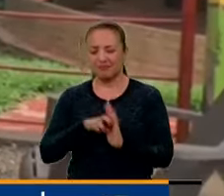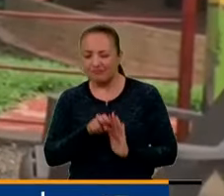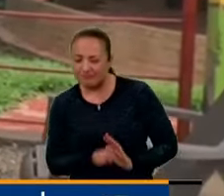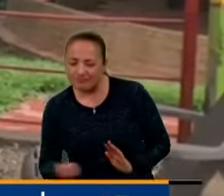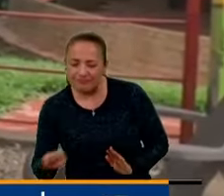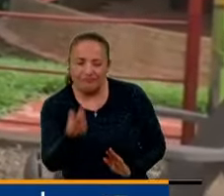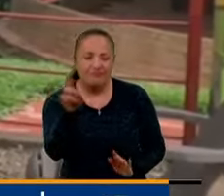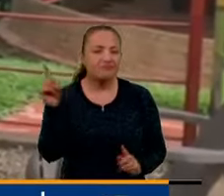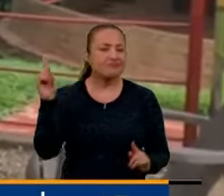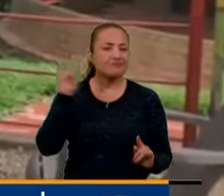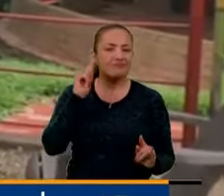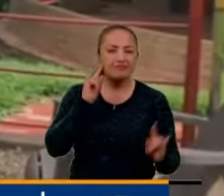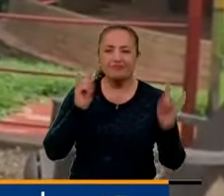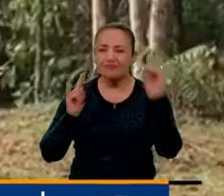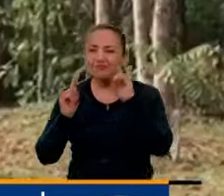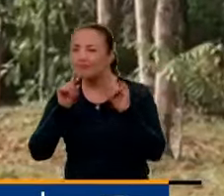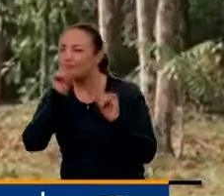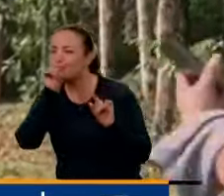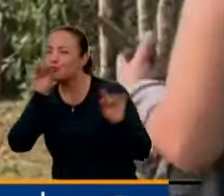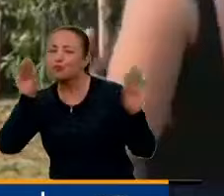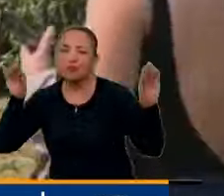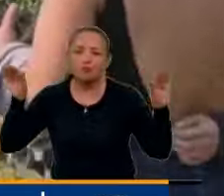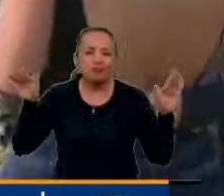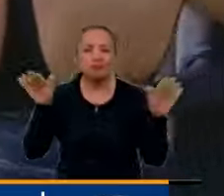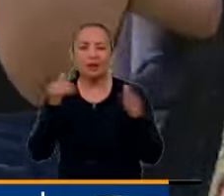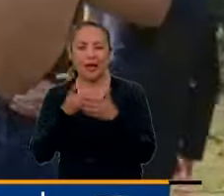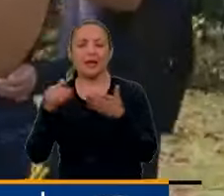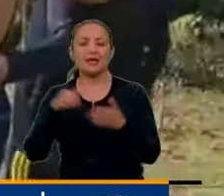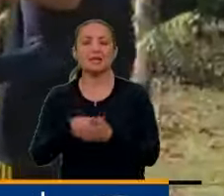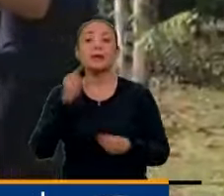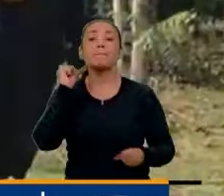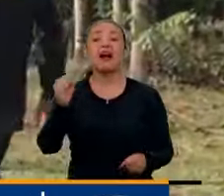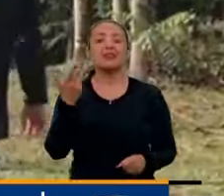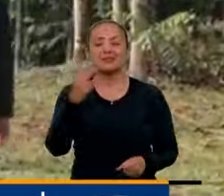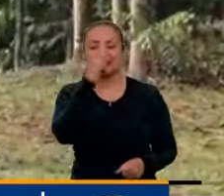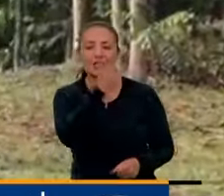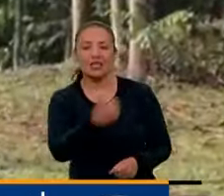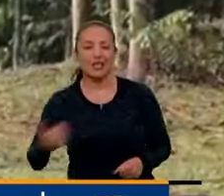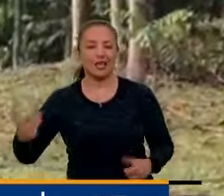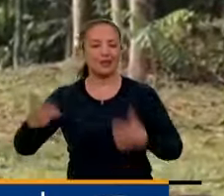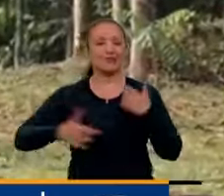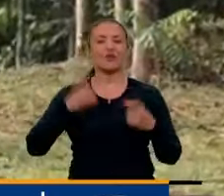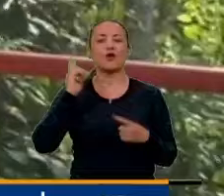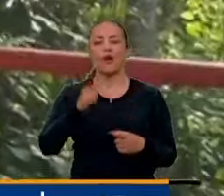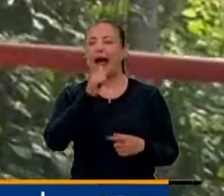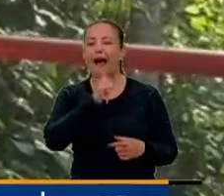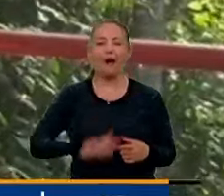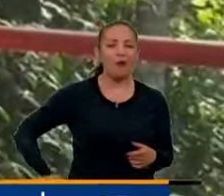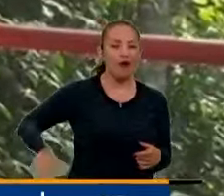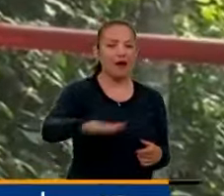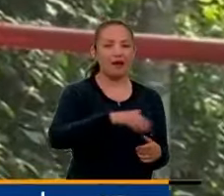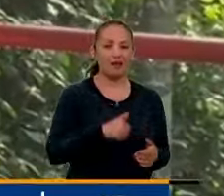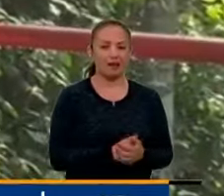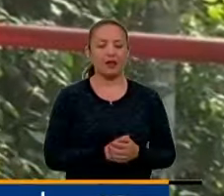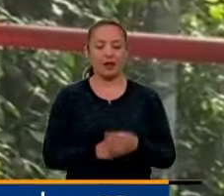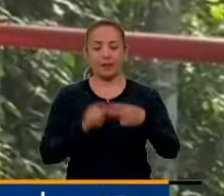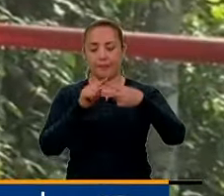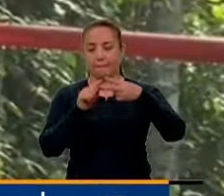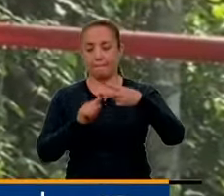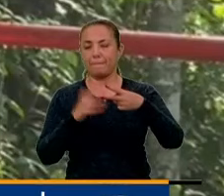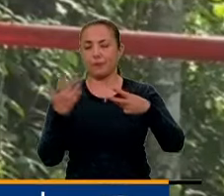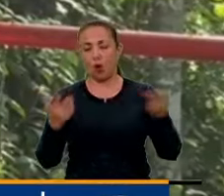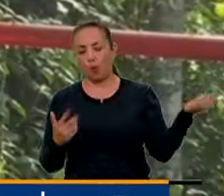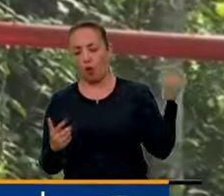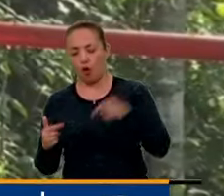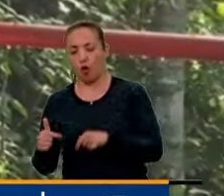escuchar todos los pajaritos. Y es que los niños son quienes más disfrutan del agua en este lugar. Hay dos formas de llegar